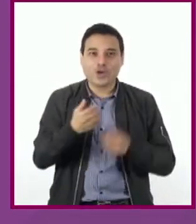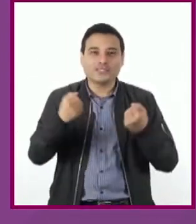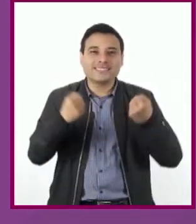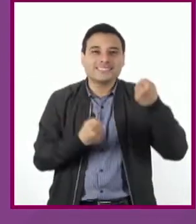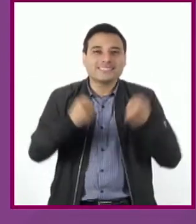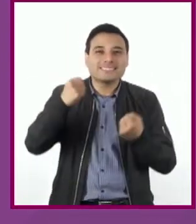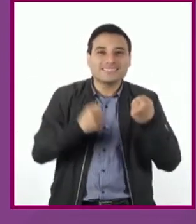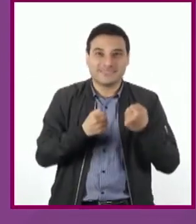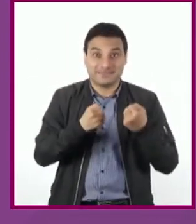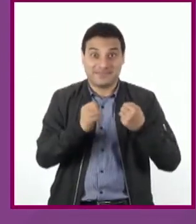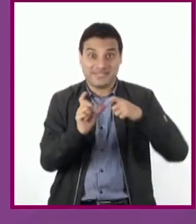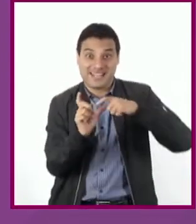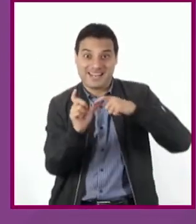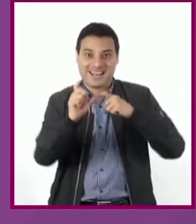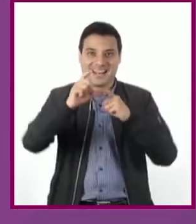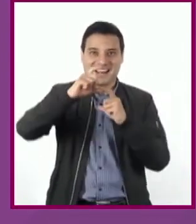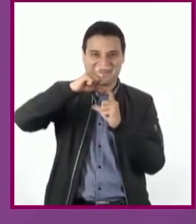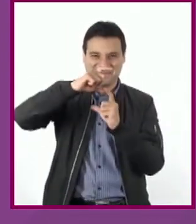Láctea.